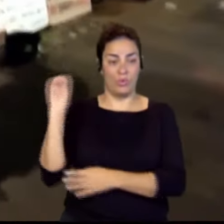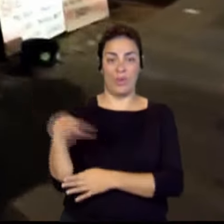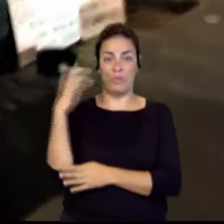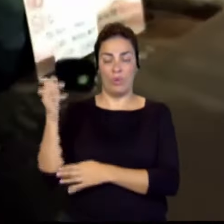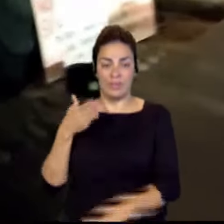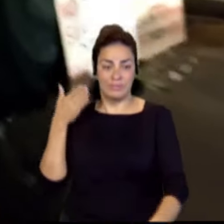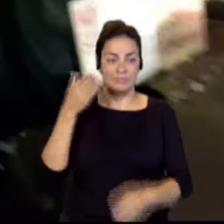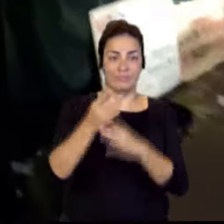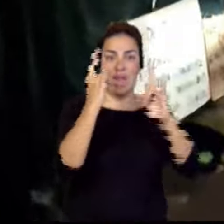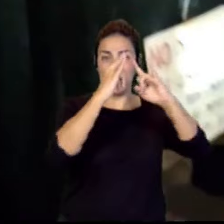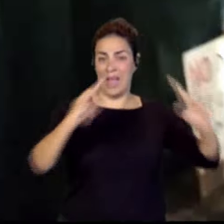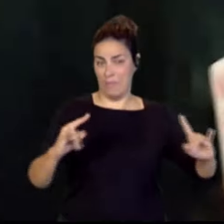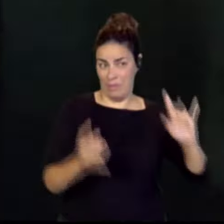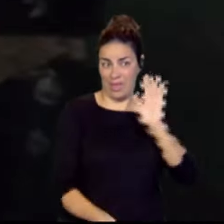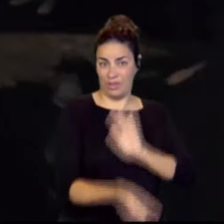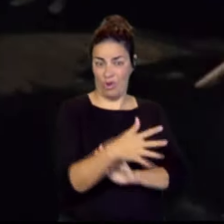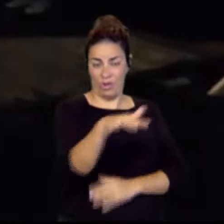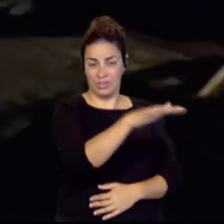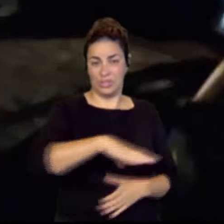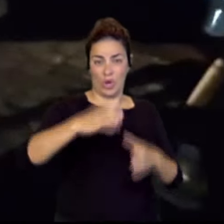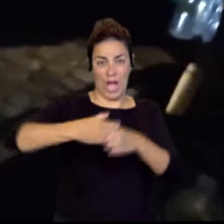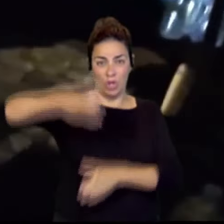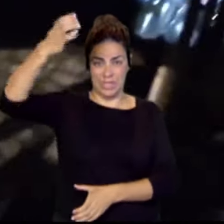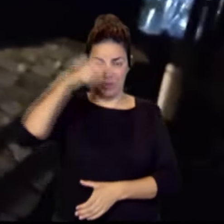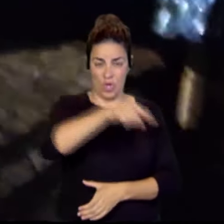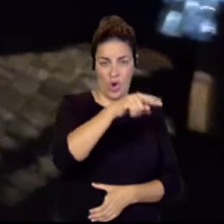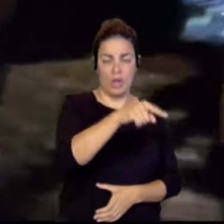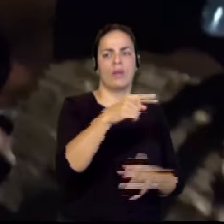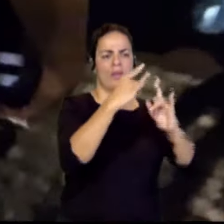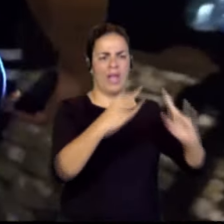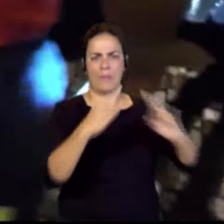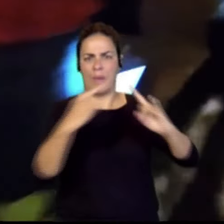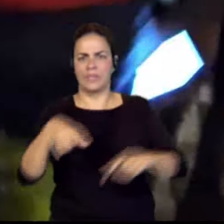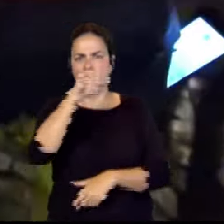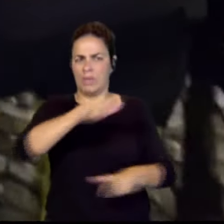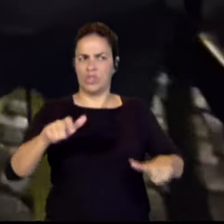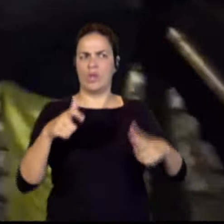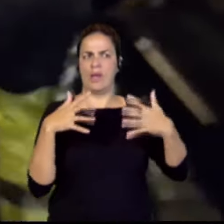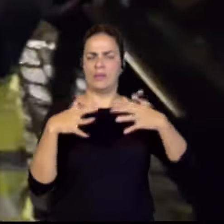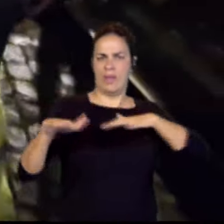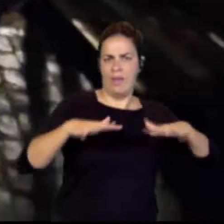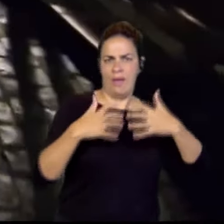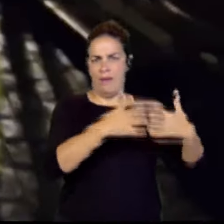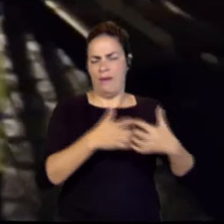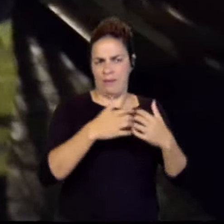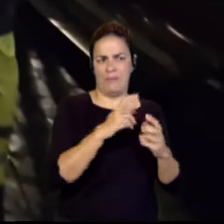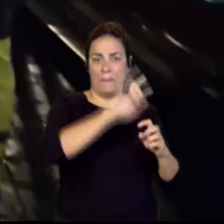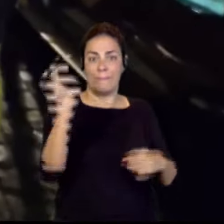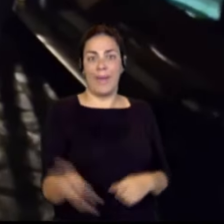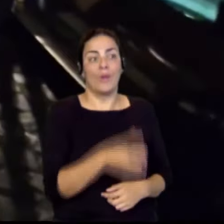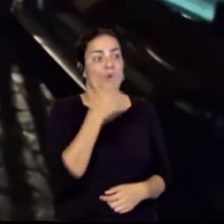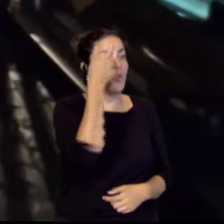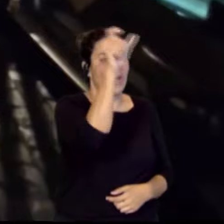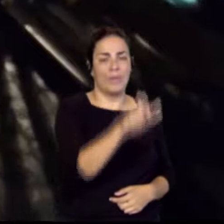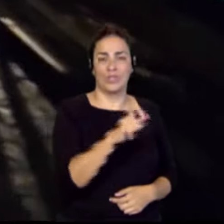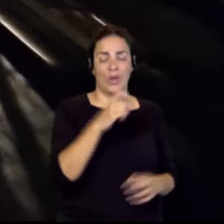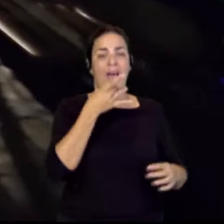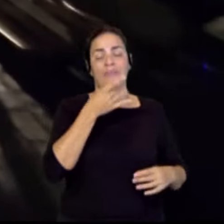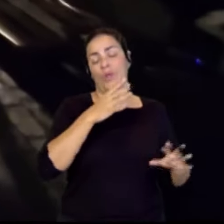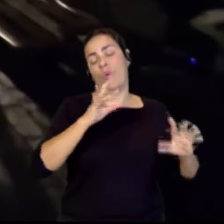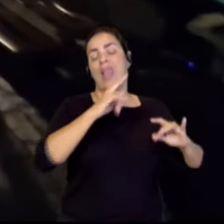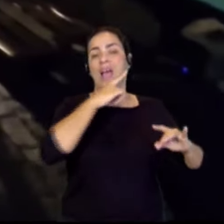ese campamento improvisado en el entorno de la concepción campamento de varios activistas para atender a una de esas personas por hipoglucemia grave